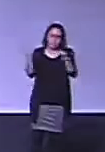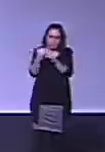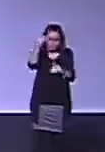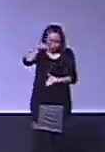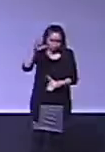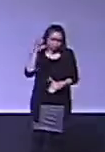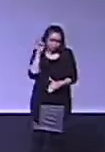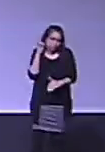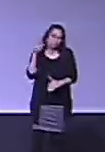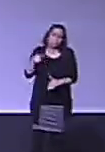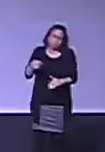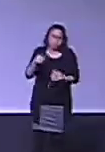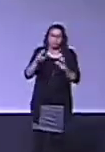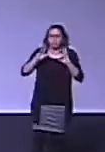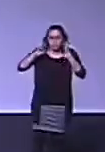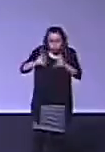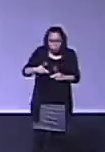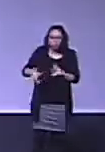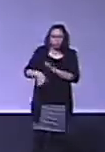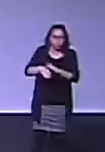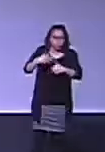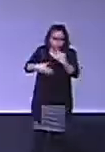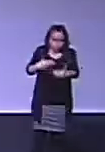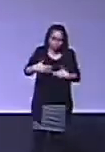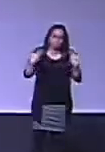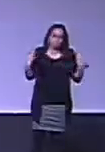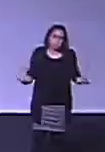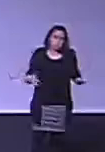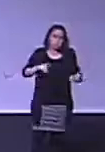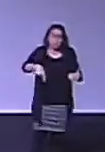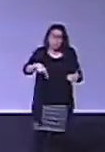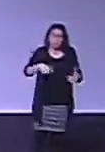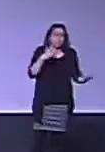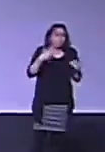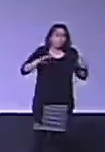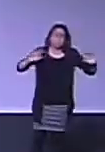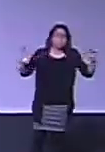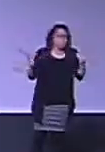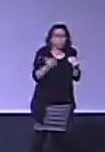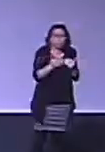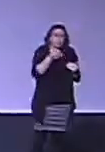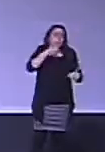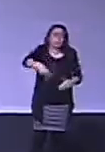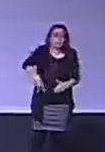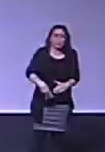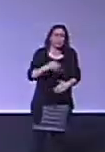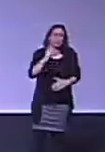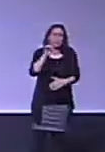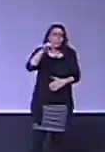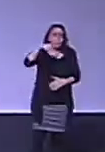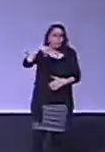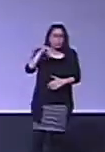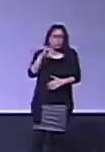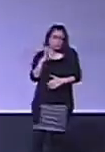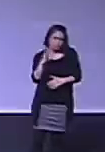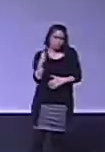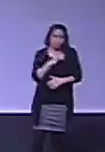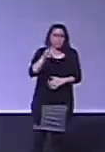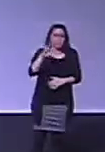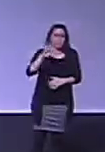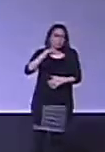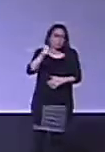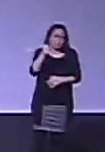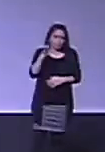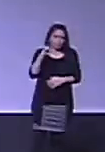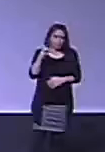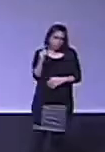para cerrar este evento de este premio homenaje Carmen Adarraga 2018, cedo la palabra a Denis Itxaso, primer teniente de diputado general y responsable